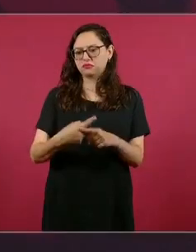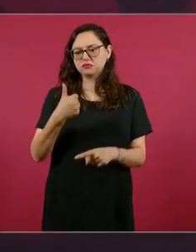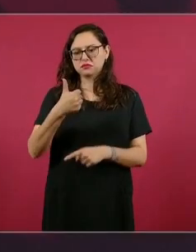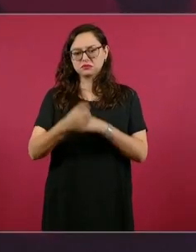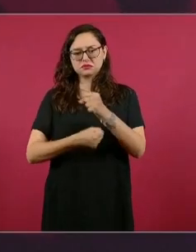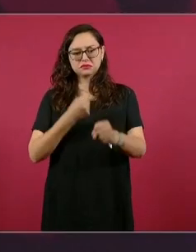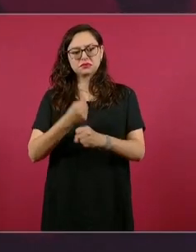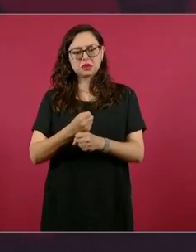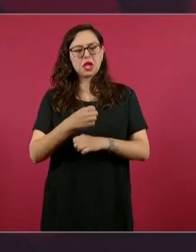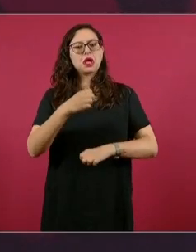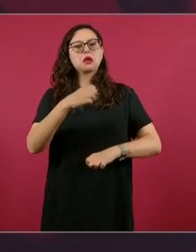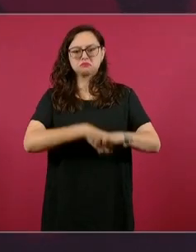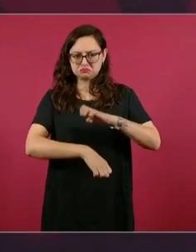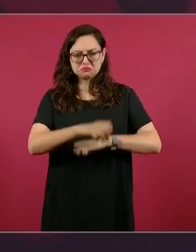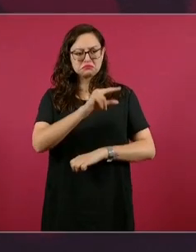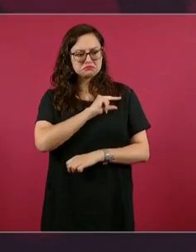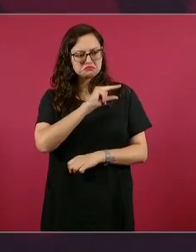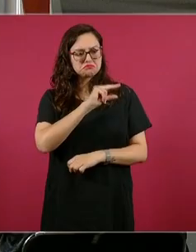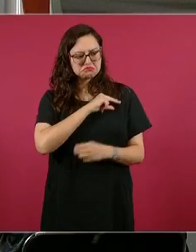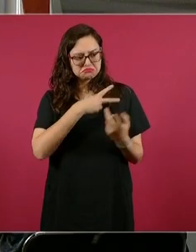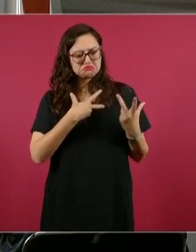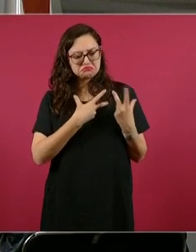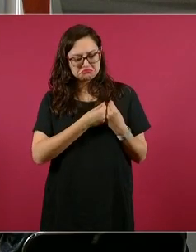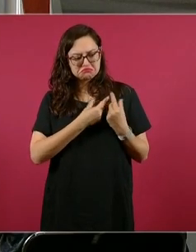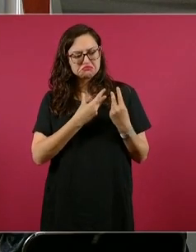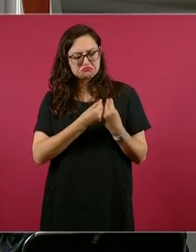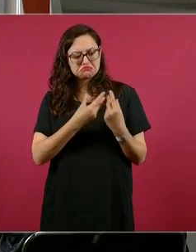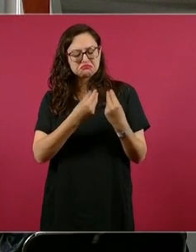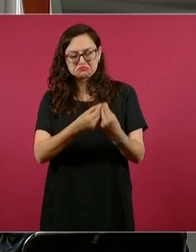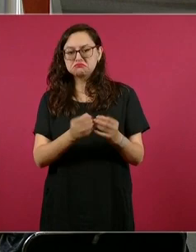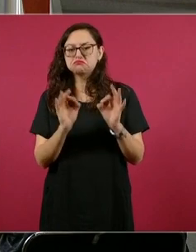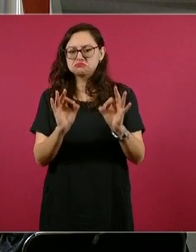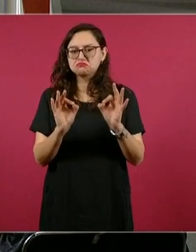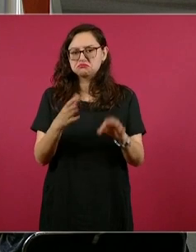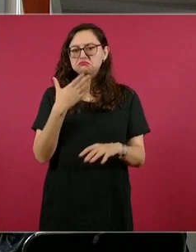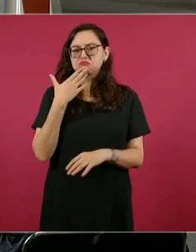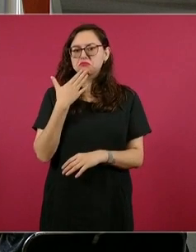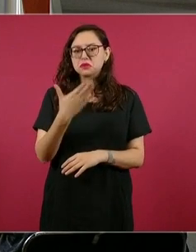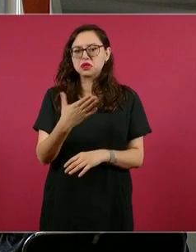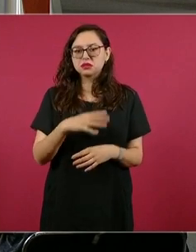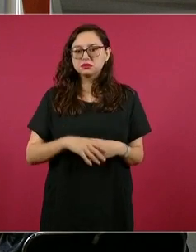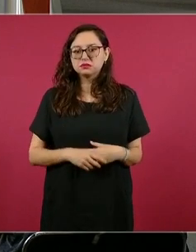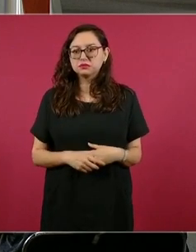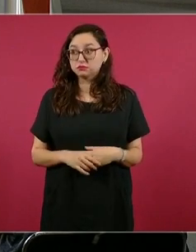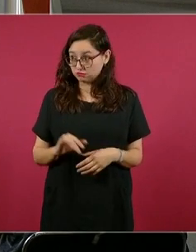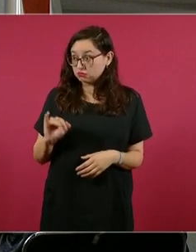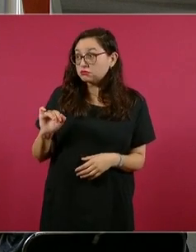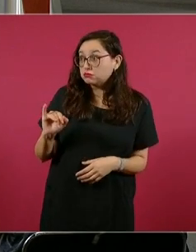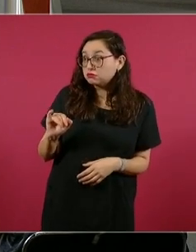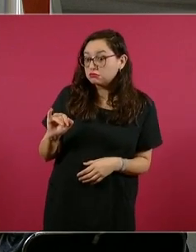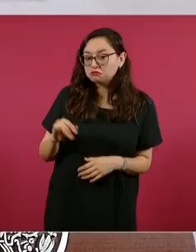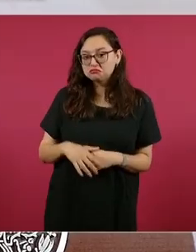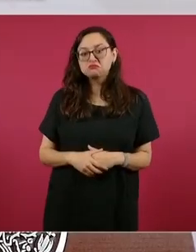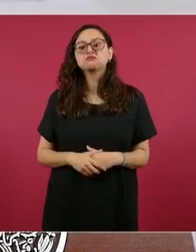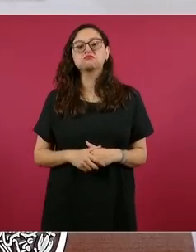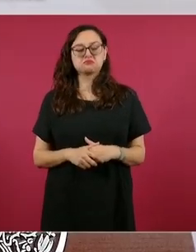Sí. Mira, en el gobierno nuestro han